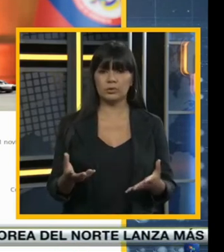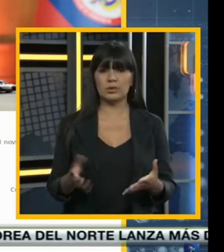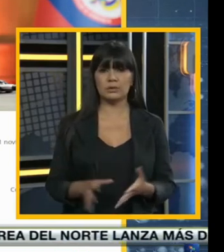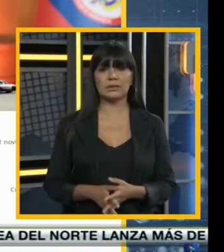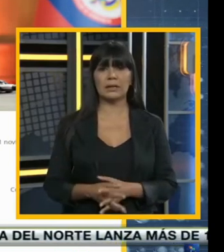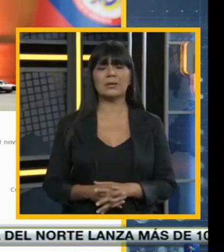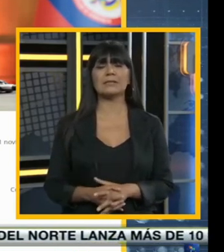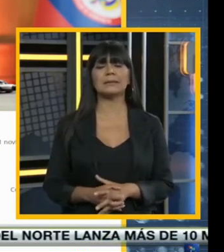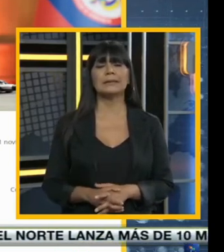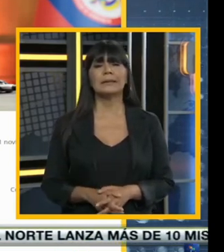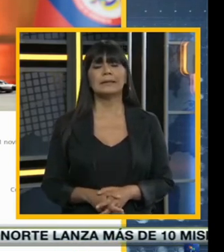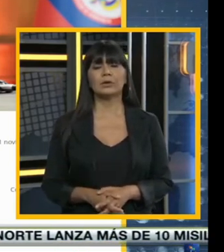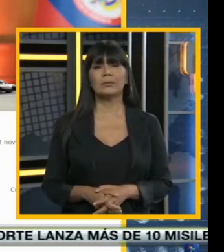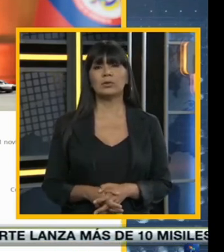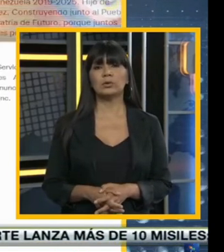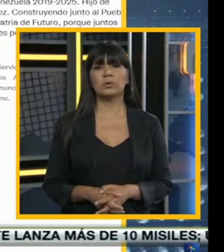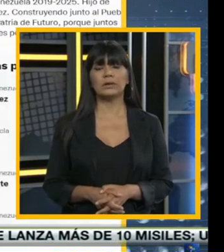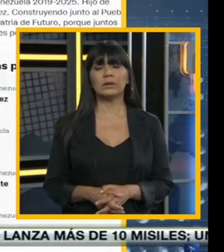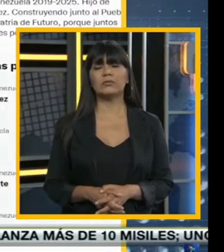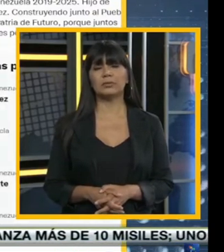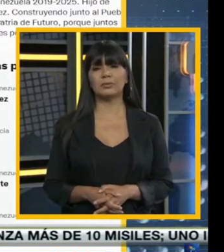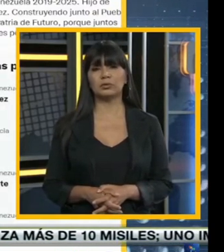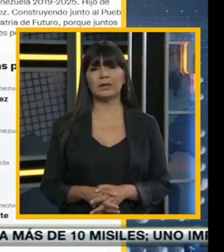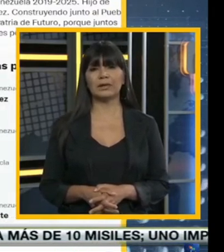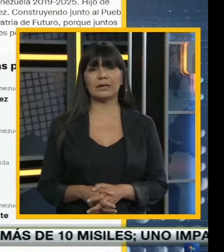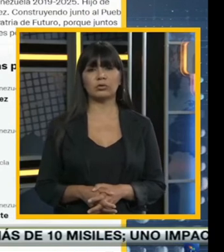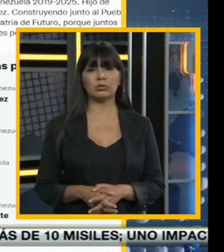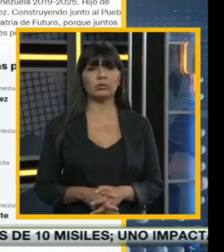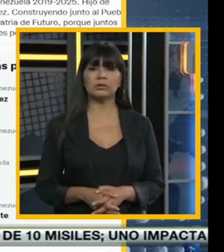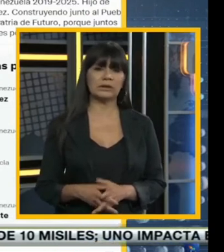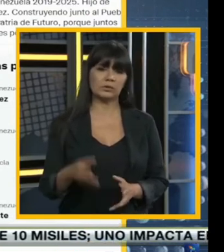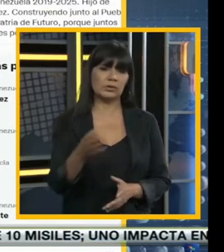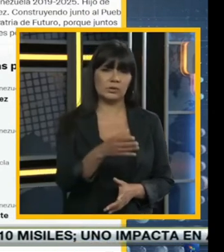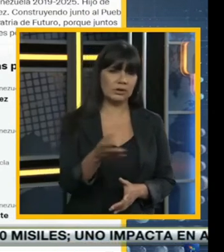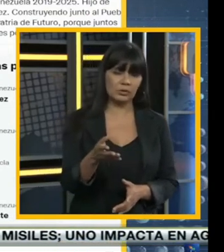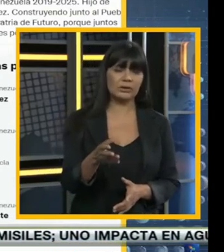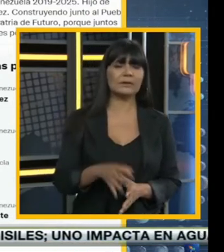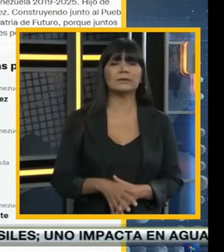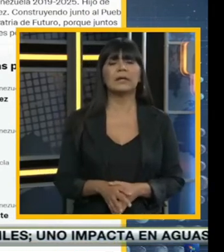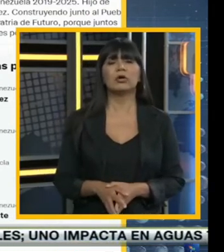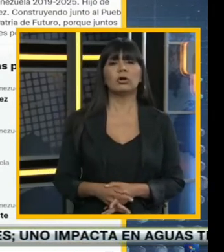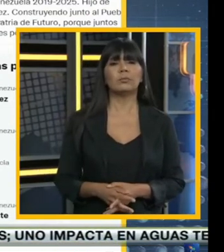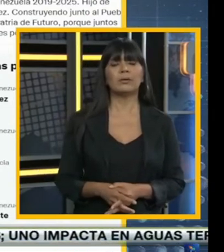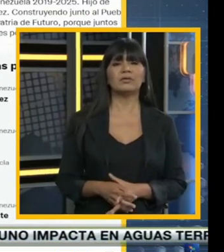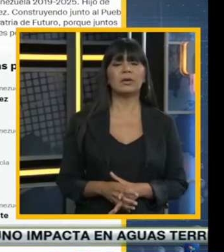estuvieron pronunciándose ante la prensa. Nicolás Maduro en Twitter dijo: firmamos una declaración conjunta, esto ya lo dijimos antes, Colombia-Venezuela,